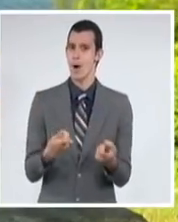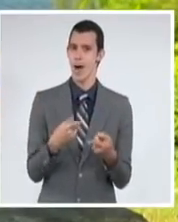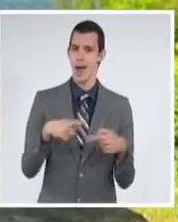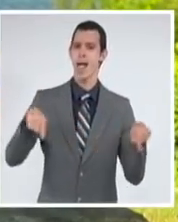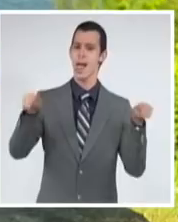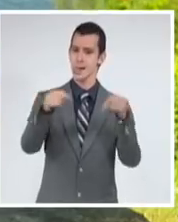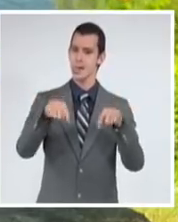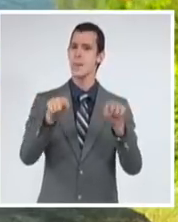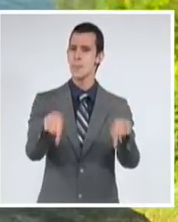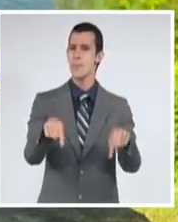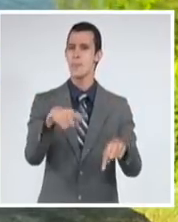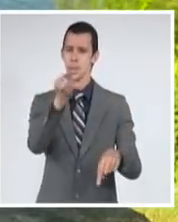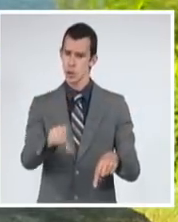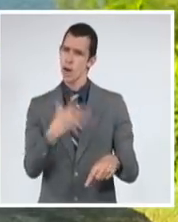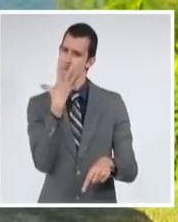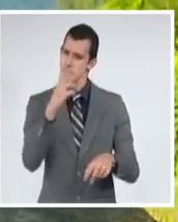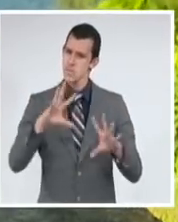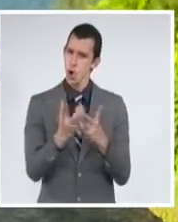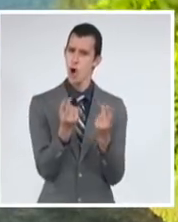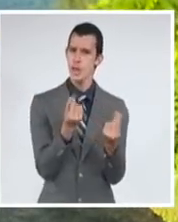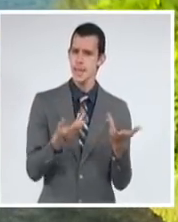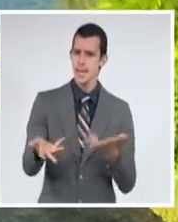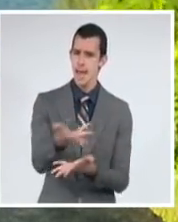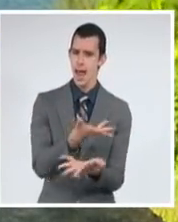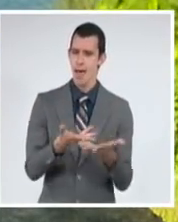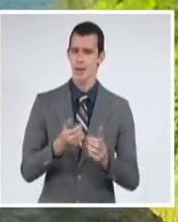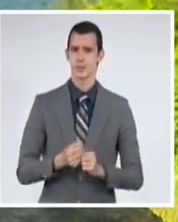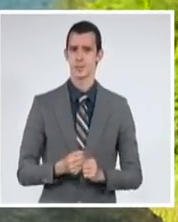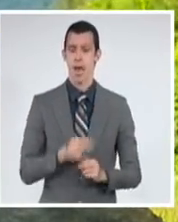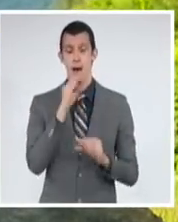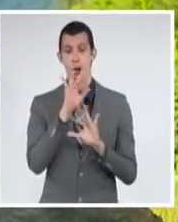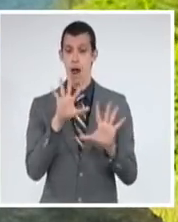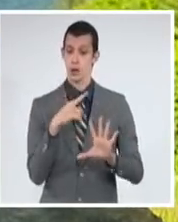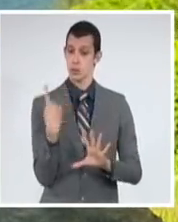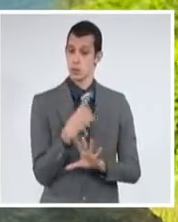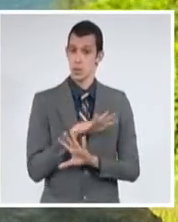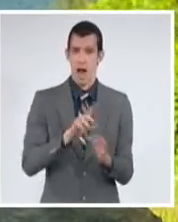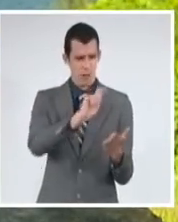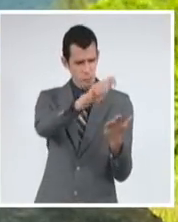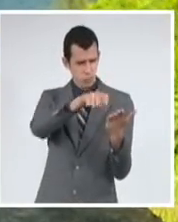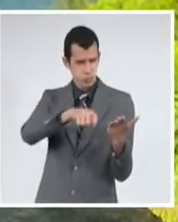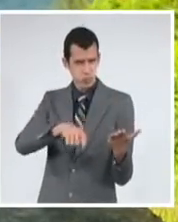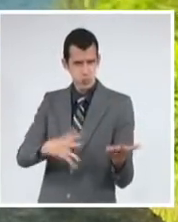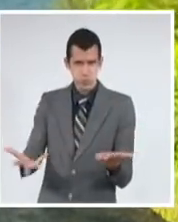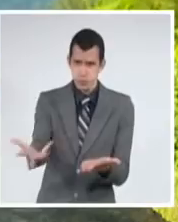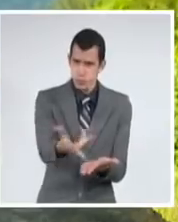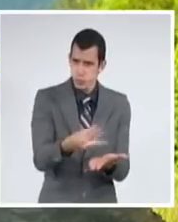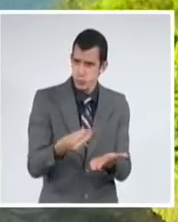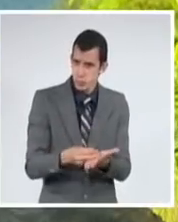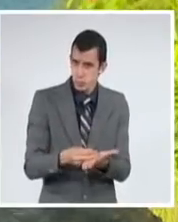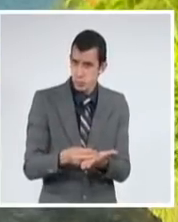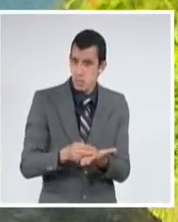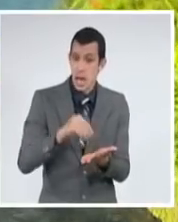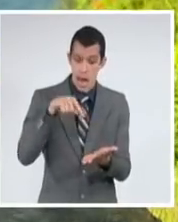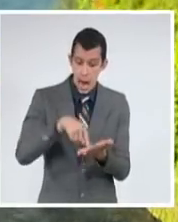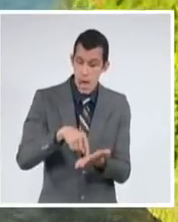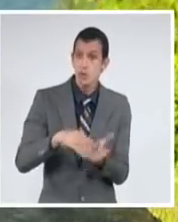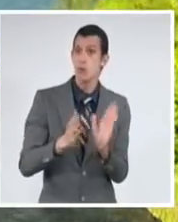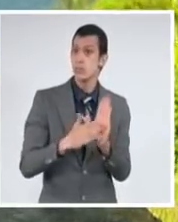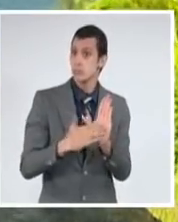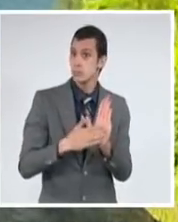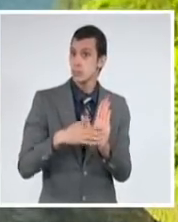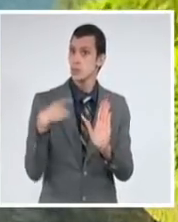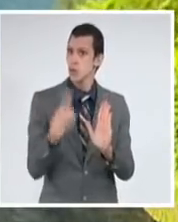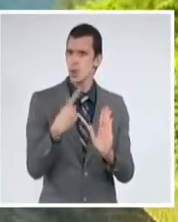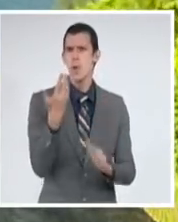sentados esperando. Bueno, ya pusimos la firma porque esto es una lucha de todos los días. Esto es una lucha